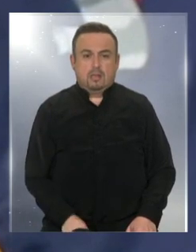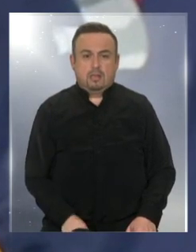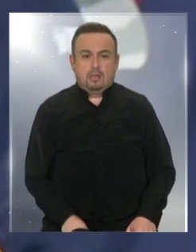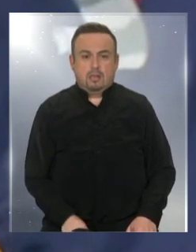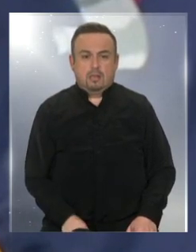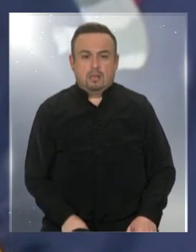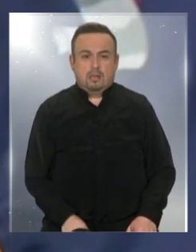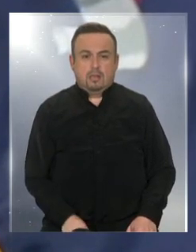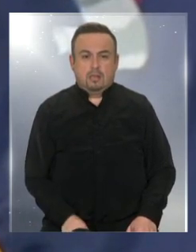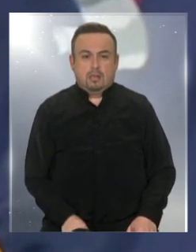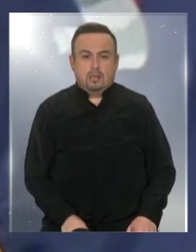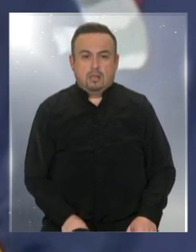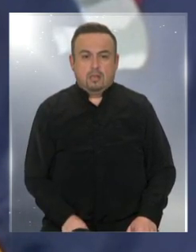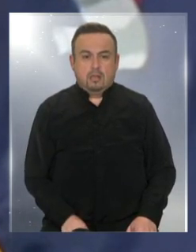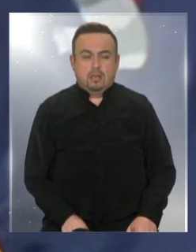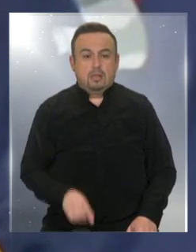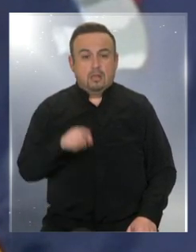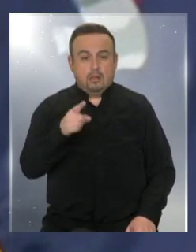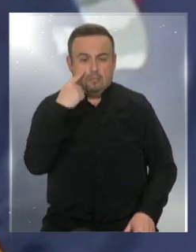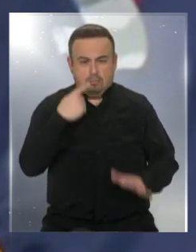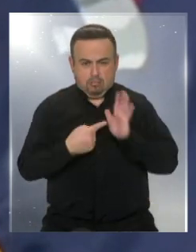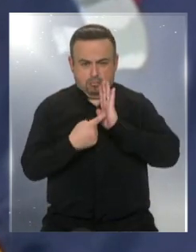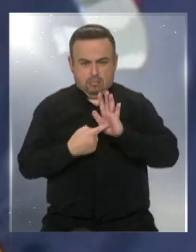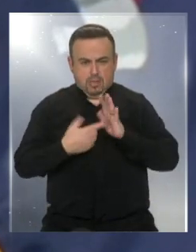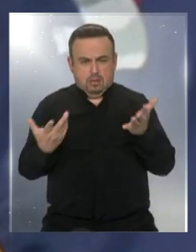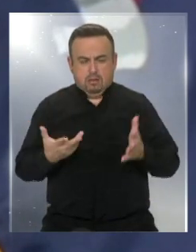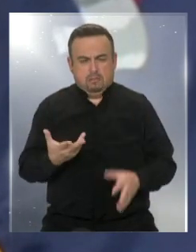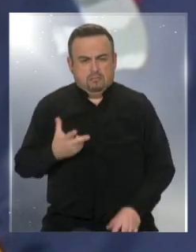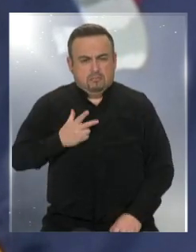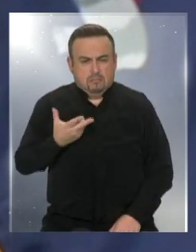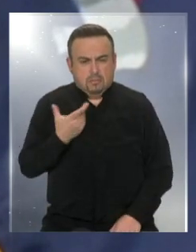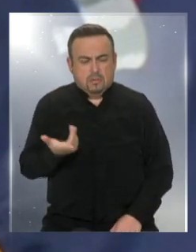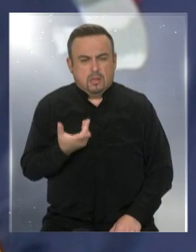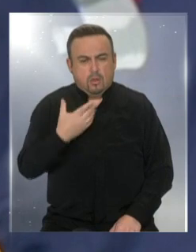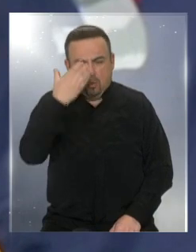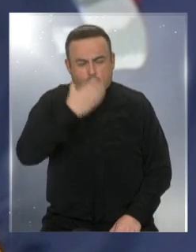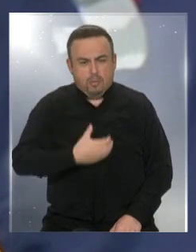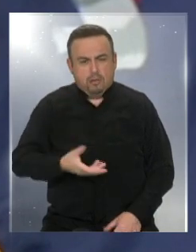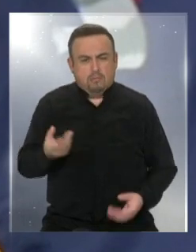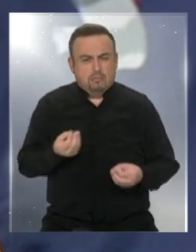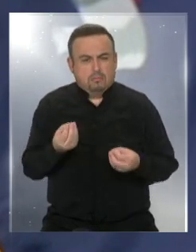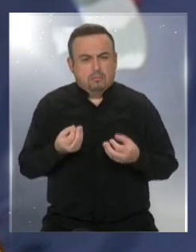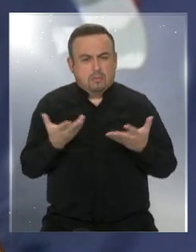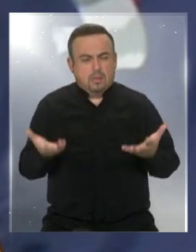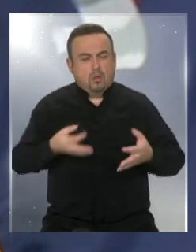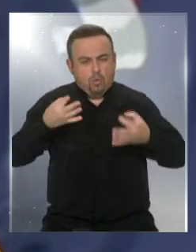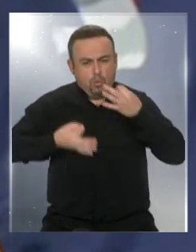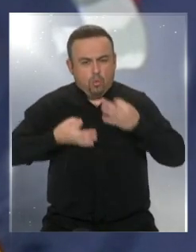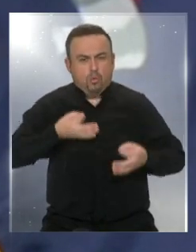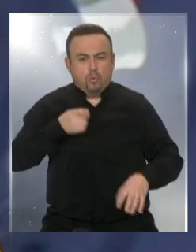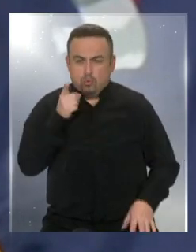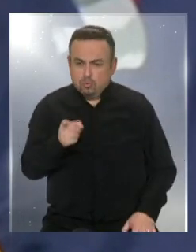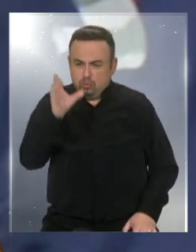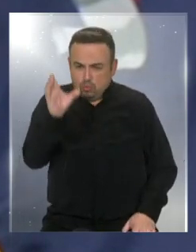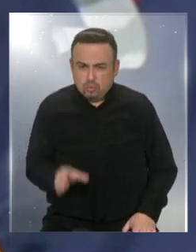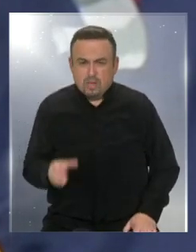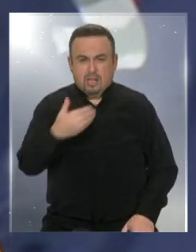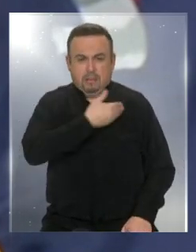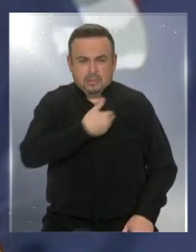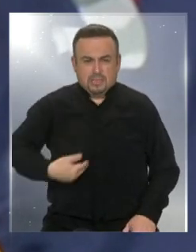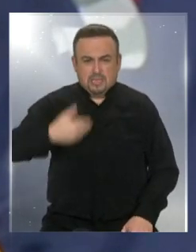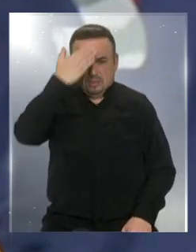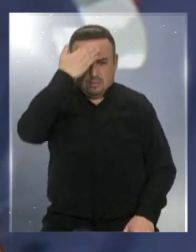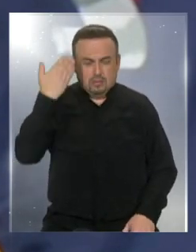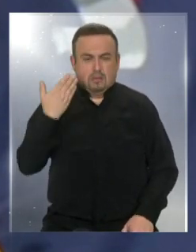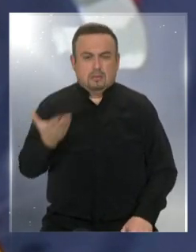show some decency. Muestra cierta decencia, muestra algo de humanidad, muestra algo de justicia. Eres el presidente de los